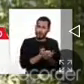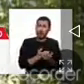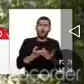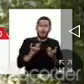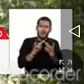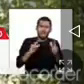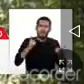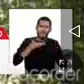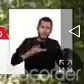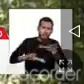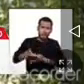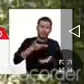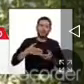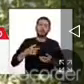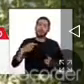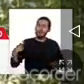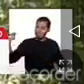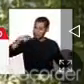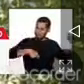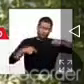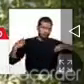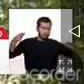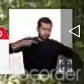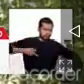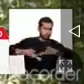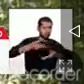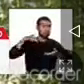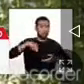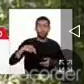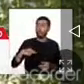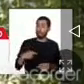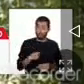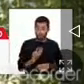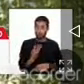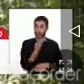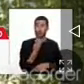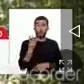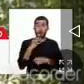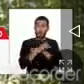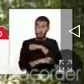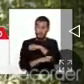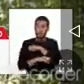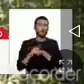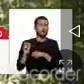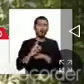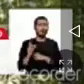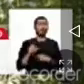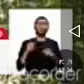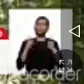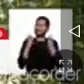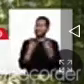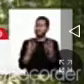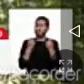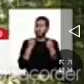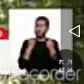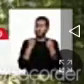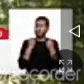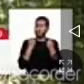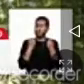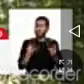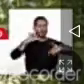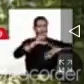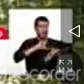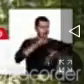libre y a la inversión que compartíamos no solo nosotros cuatro, sino millones de latinoamericanos